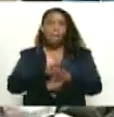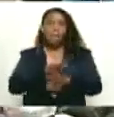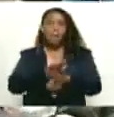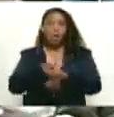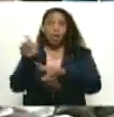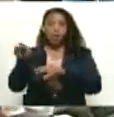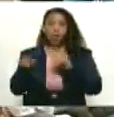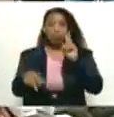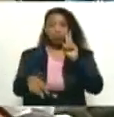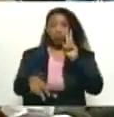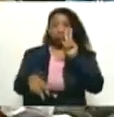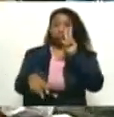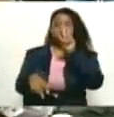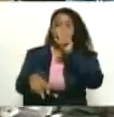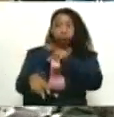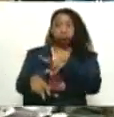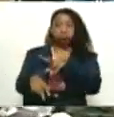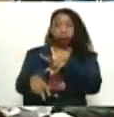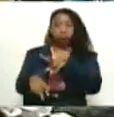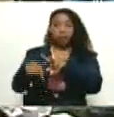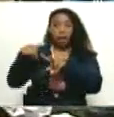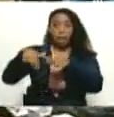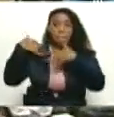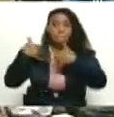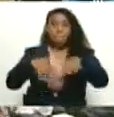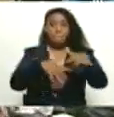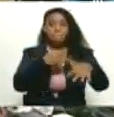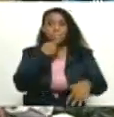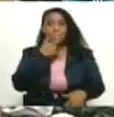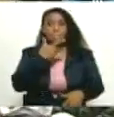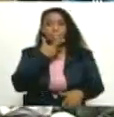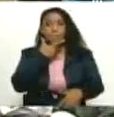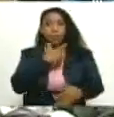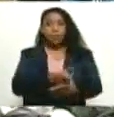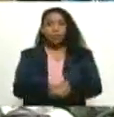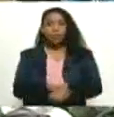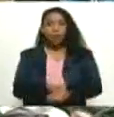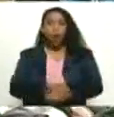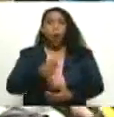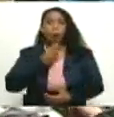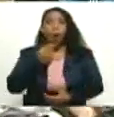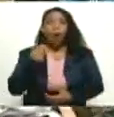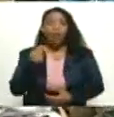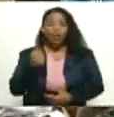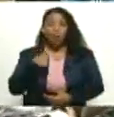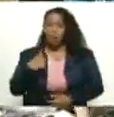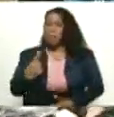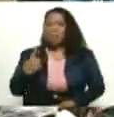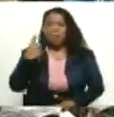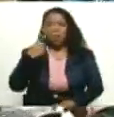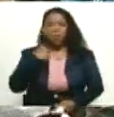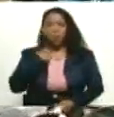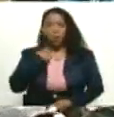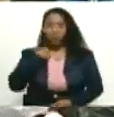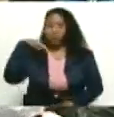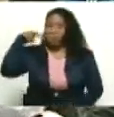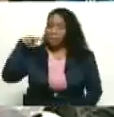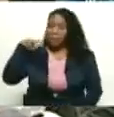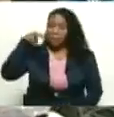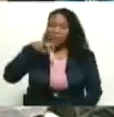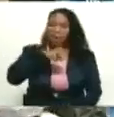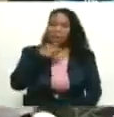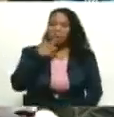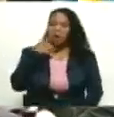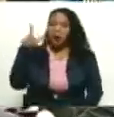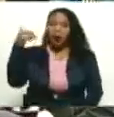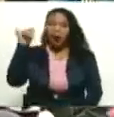ve en esta marcha tan hermosa, tan bonita, de jóvenes, mire, yo lo primero que hice, me bajé y estaban